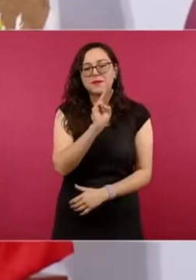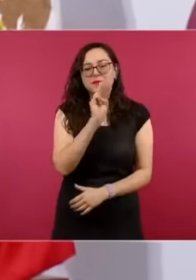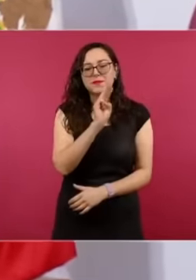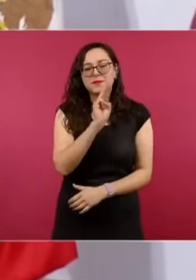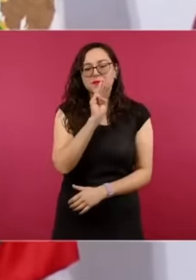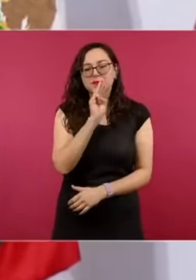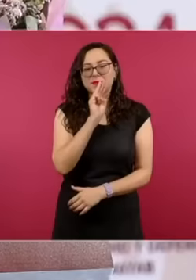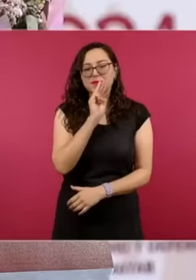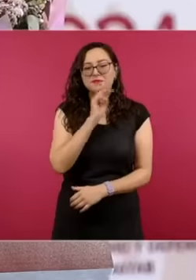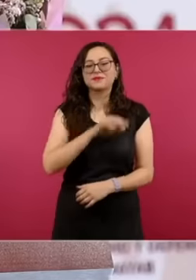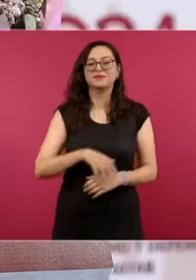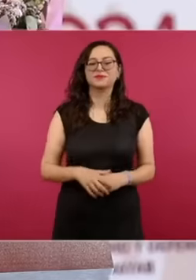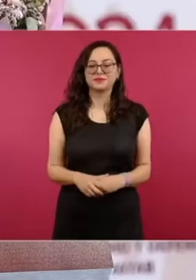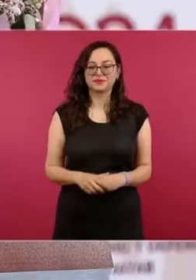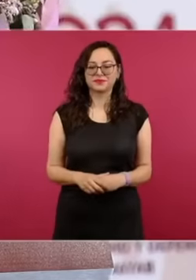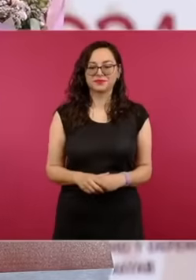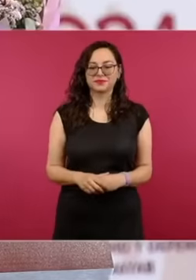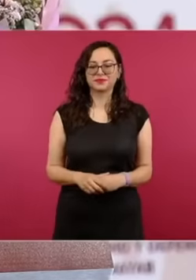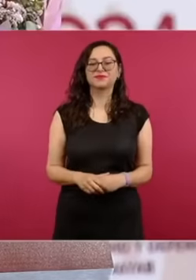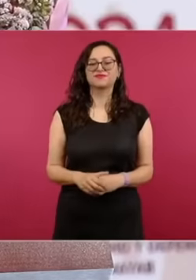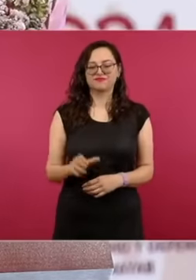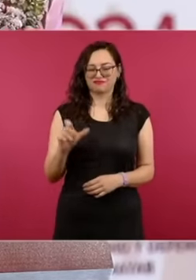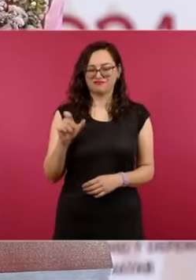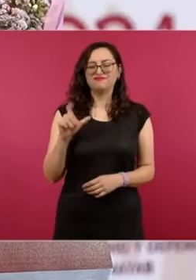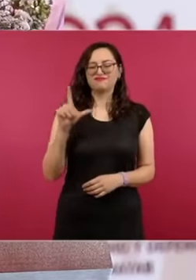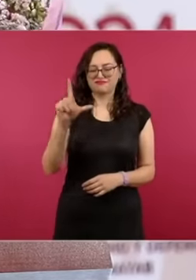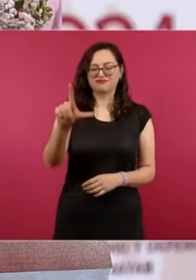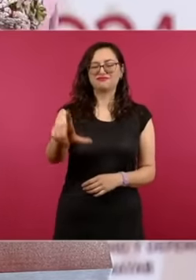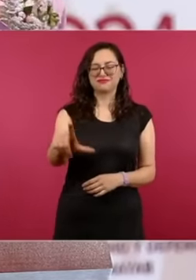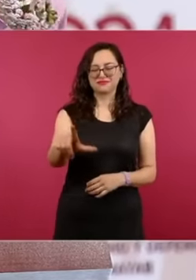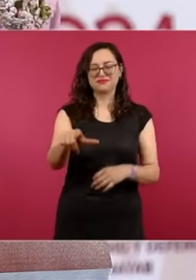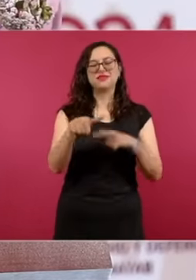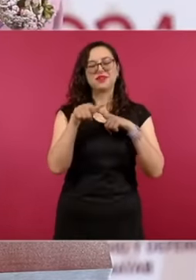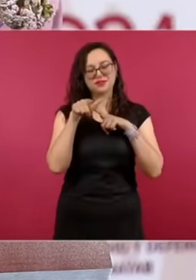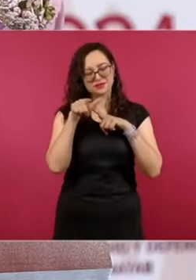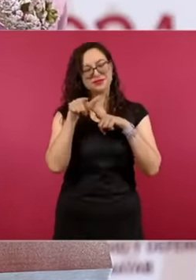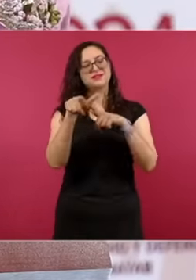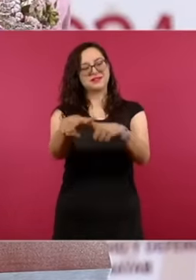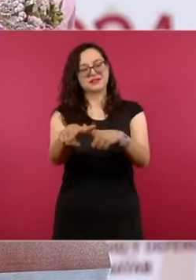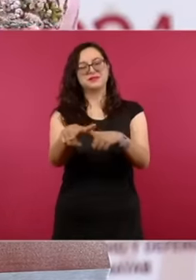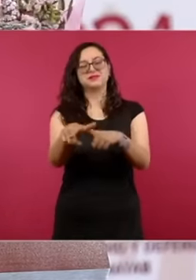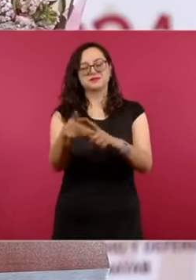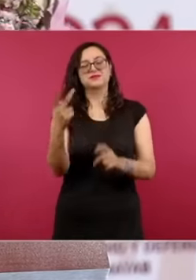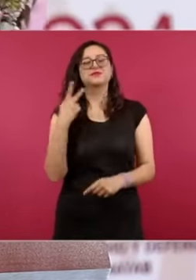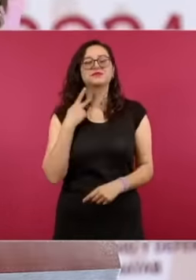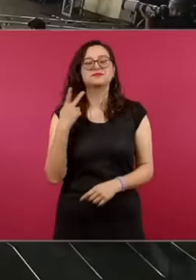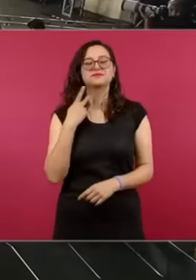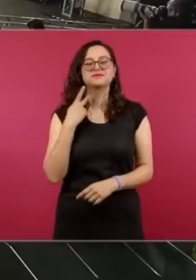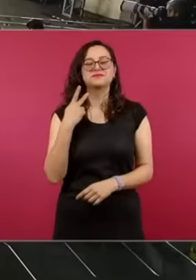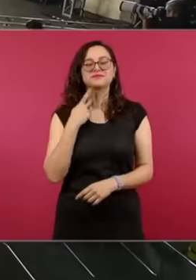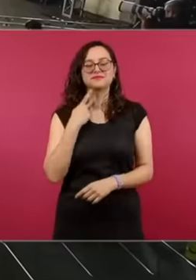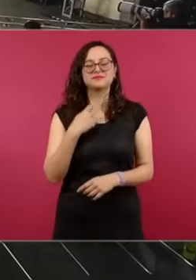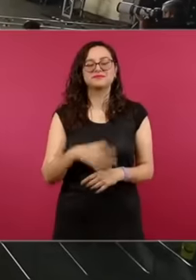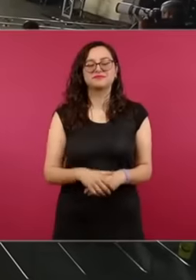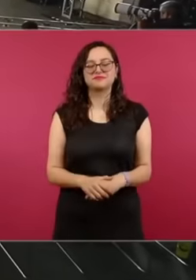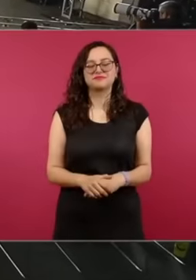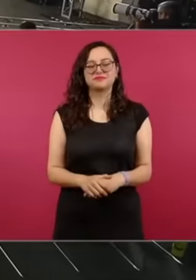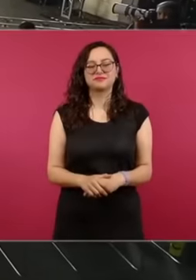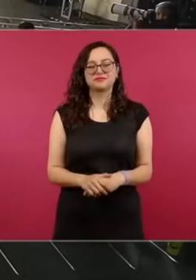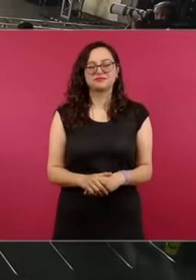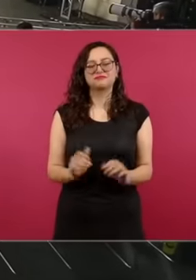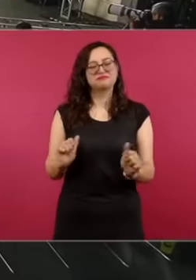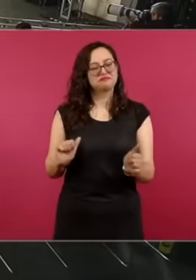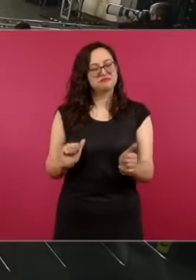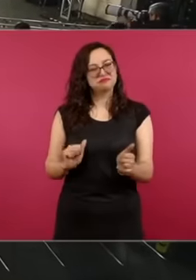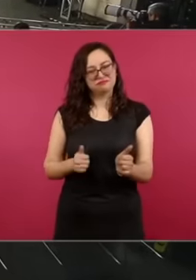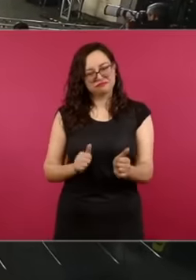El lunes ya vamos a ponernos al corriente. Nos ponemos al